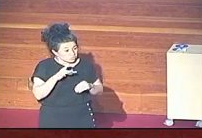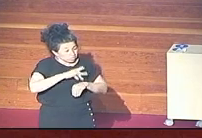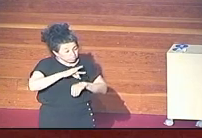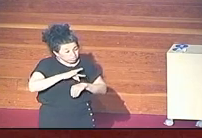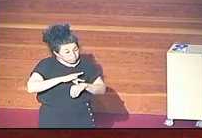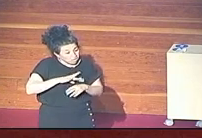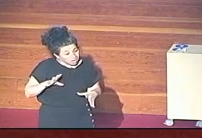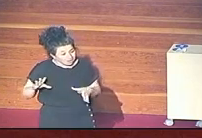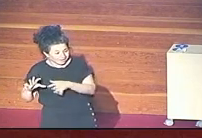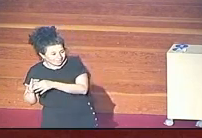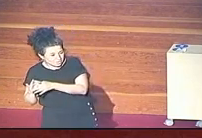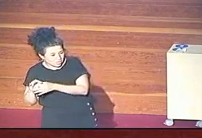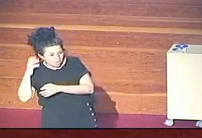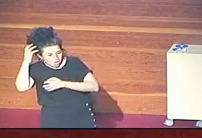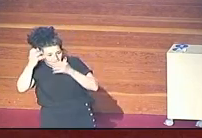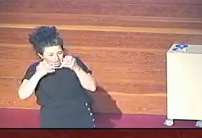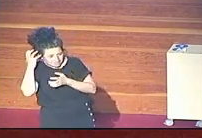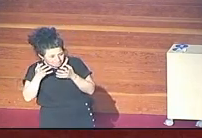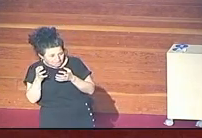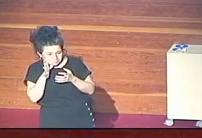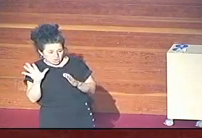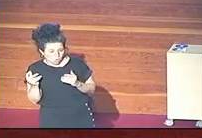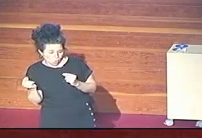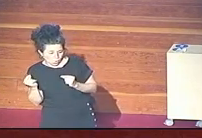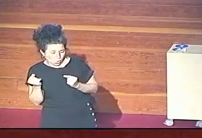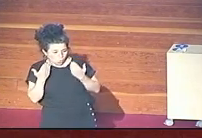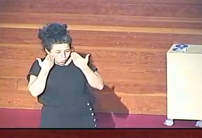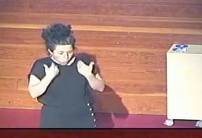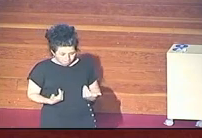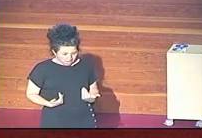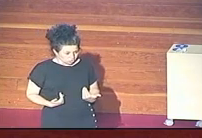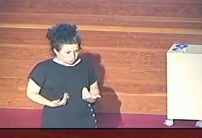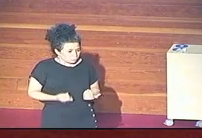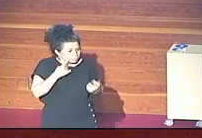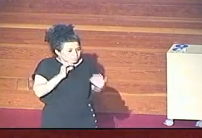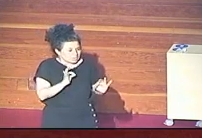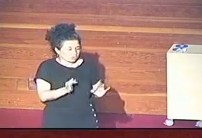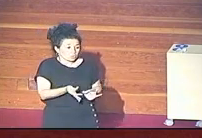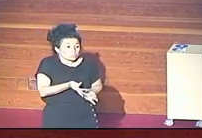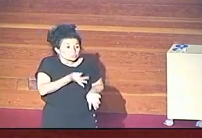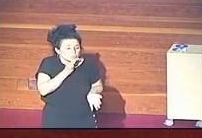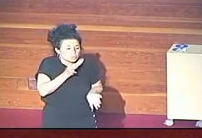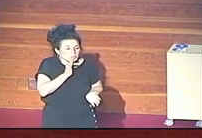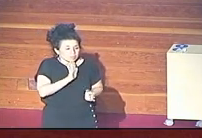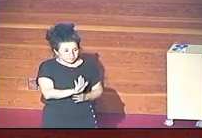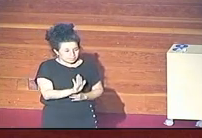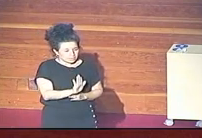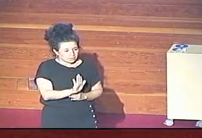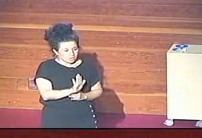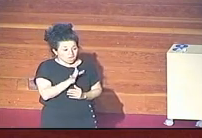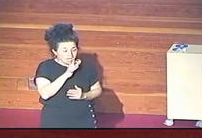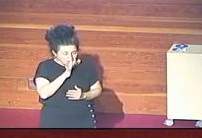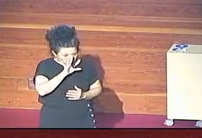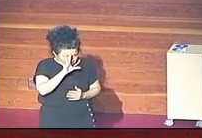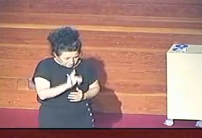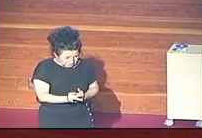no pasaban la barrera a los humanos no teníamos ese peligro pero ahora bueno pues esas variantes si